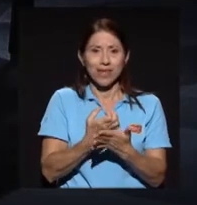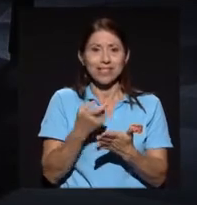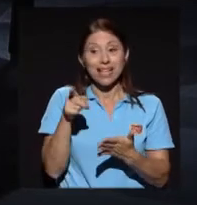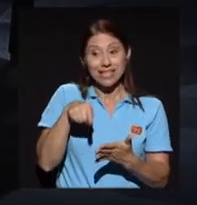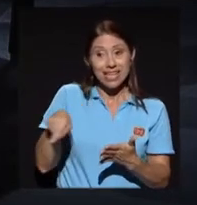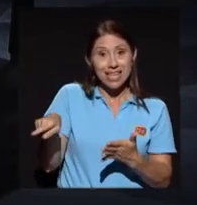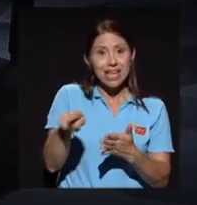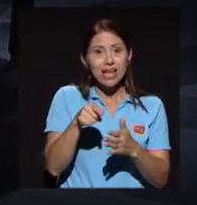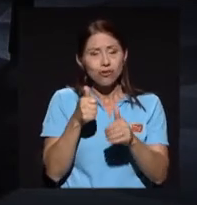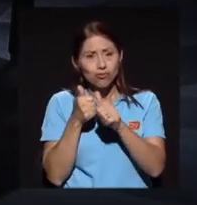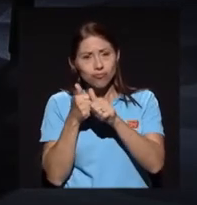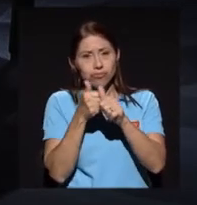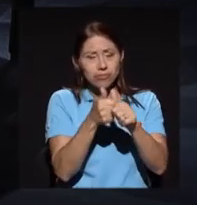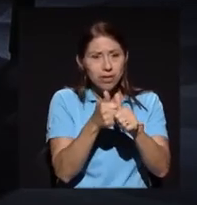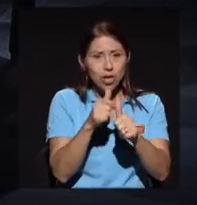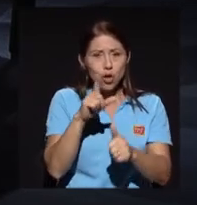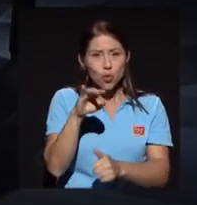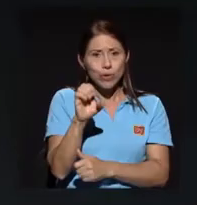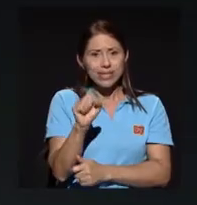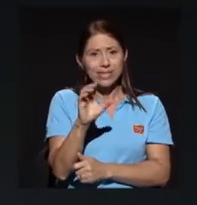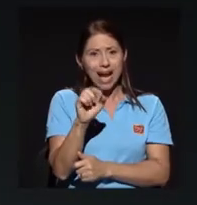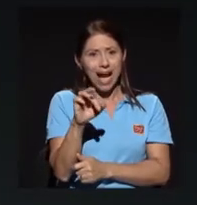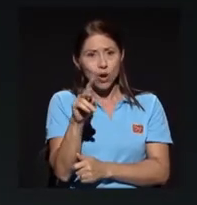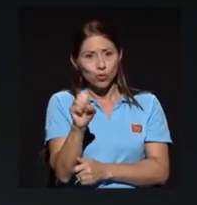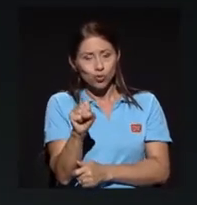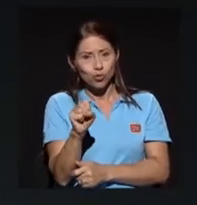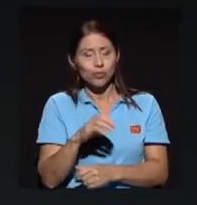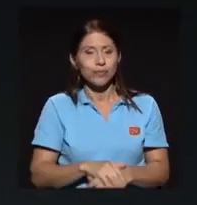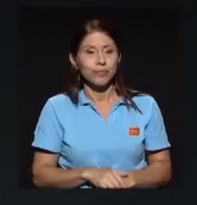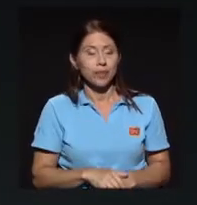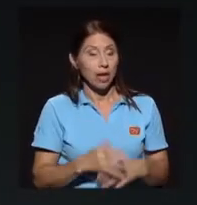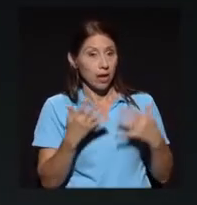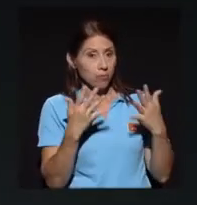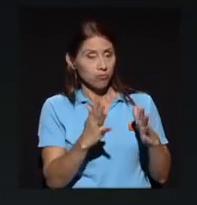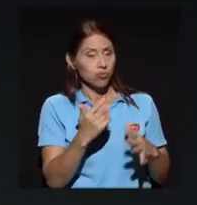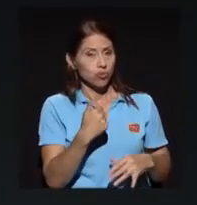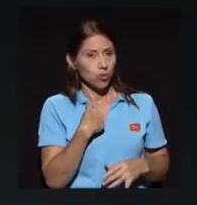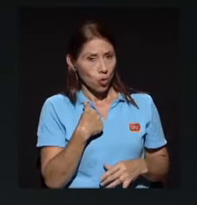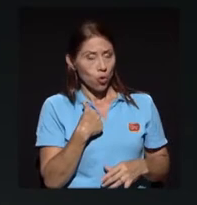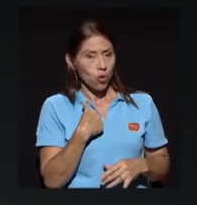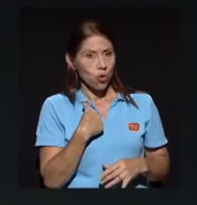estamos metiendo esos datos, yo cuando